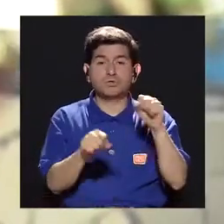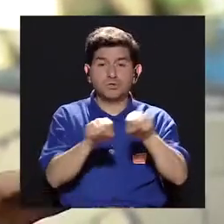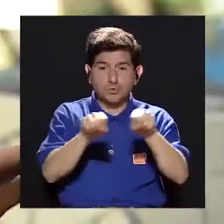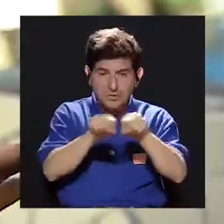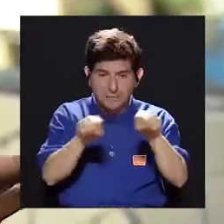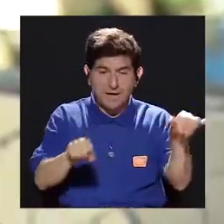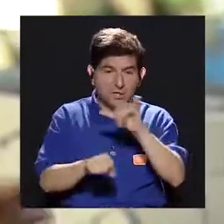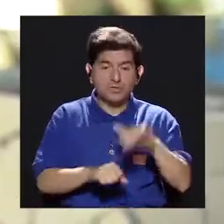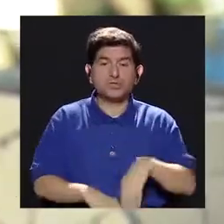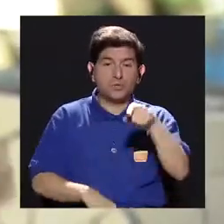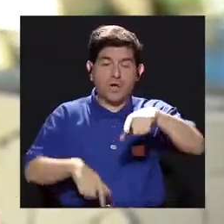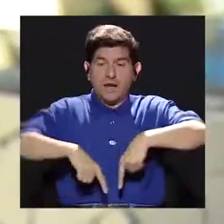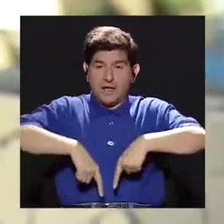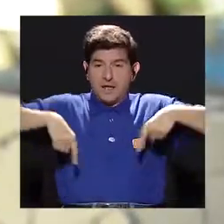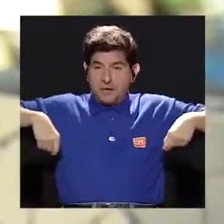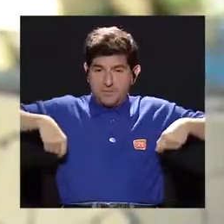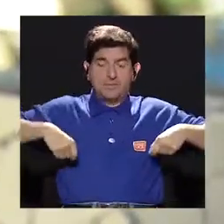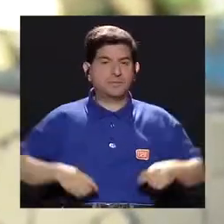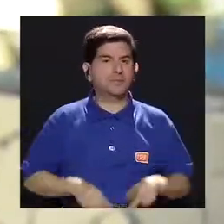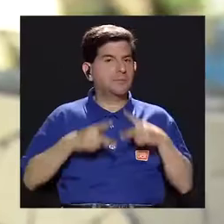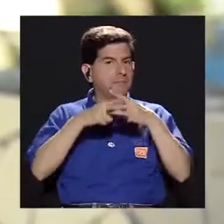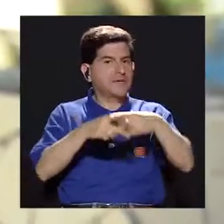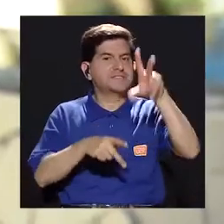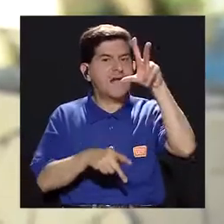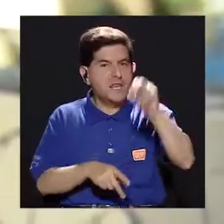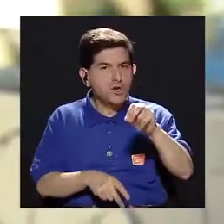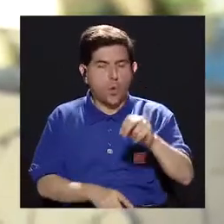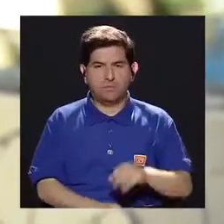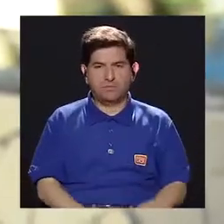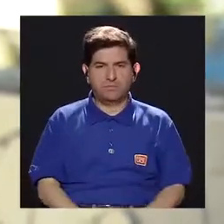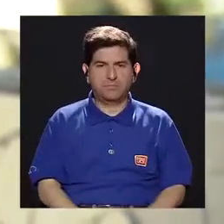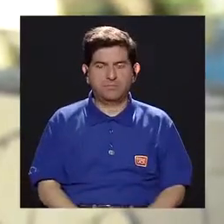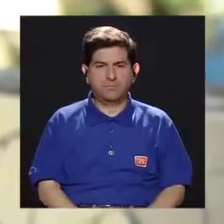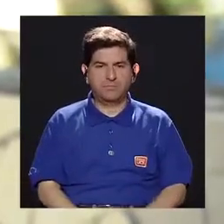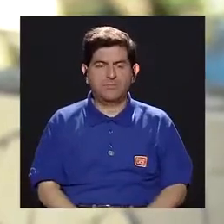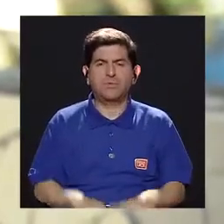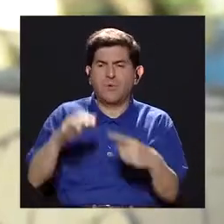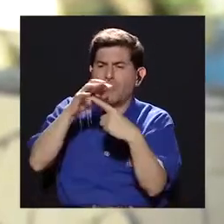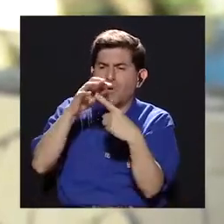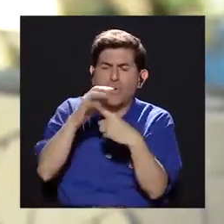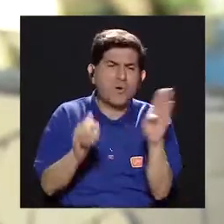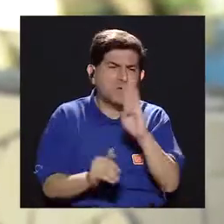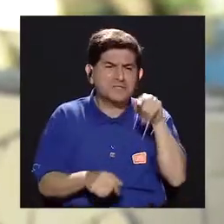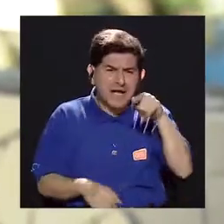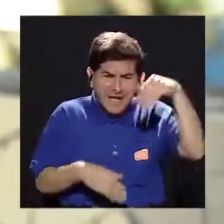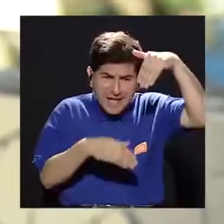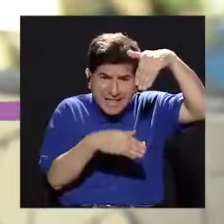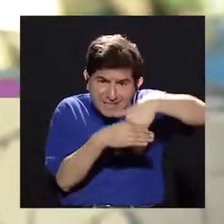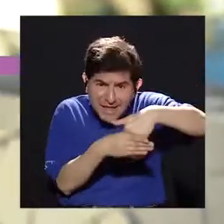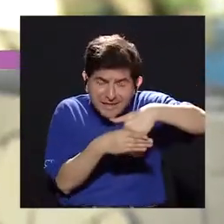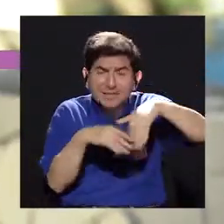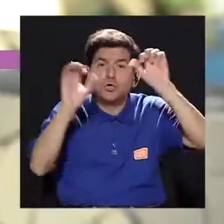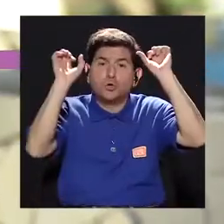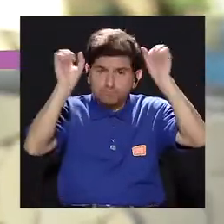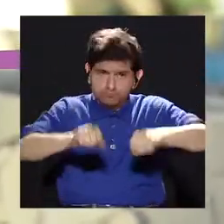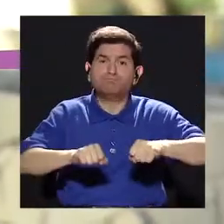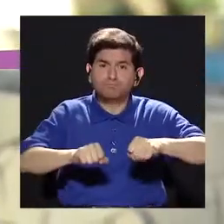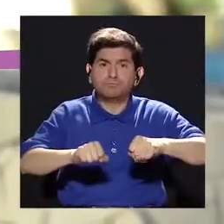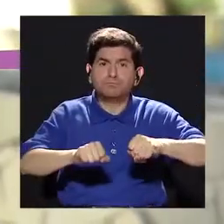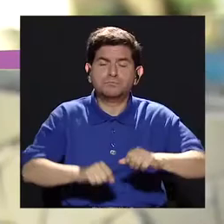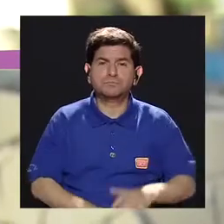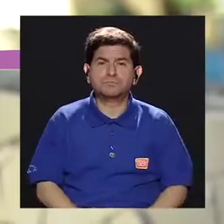su calzón y no lo preste porque muchos hongos y bacterias se pueden ir ahí dentro del